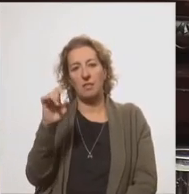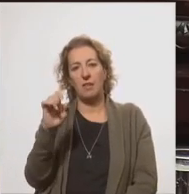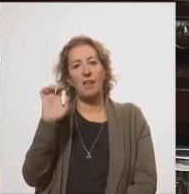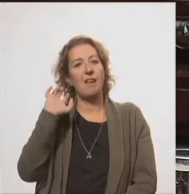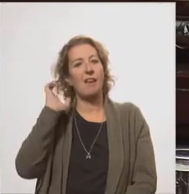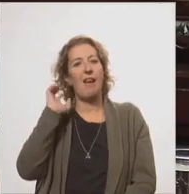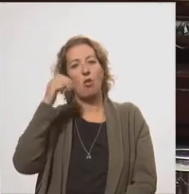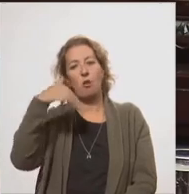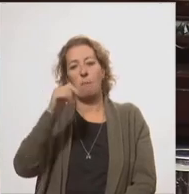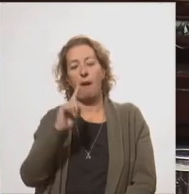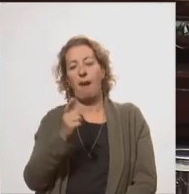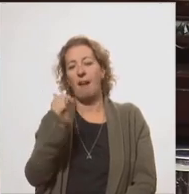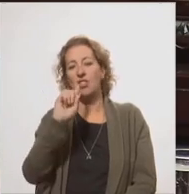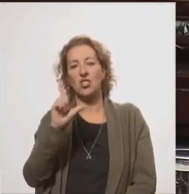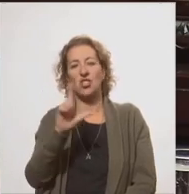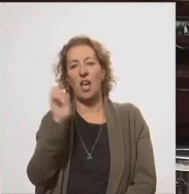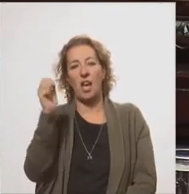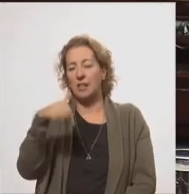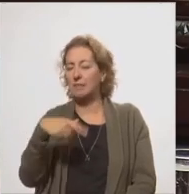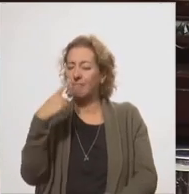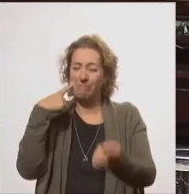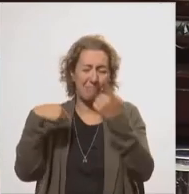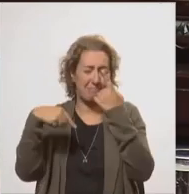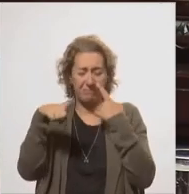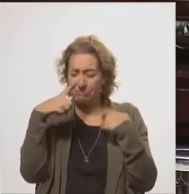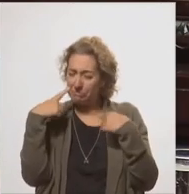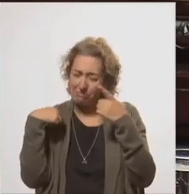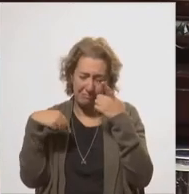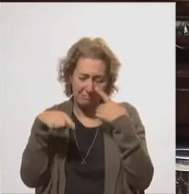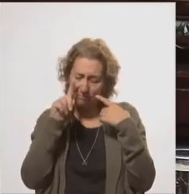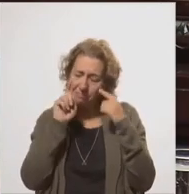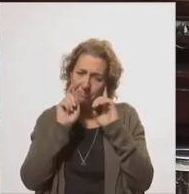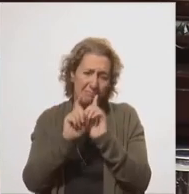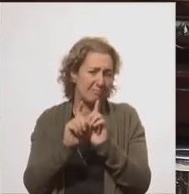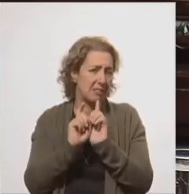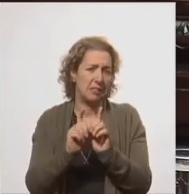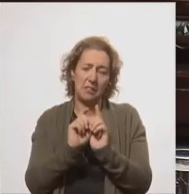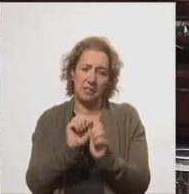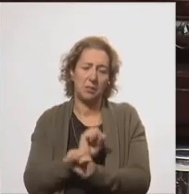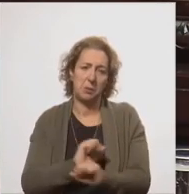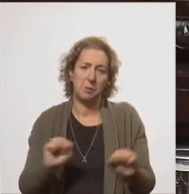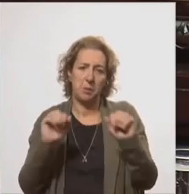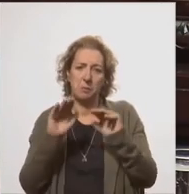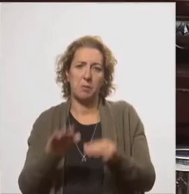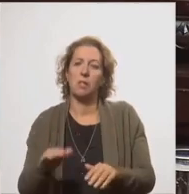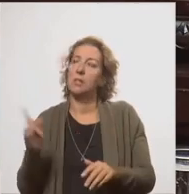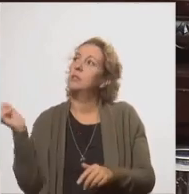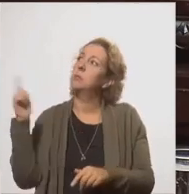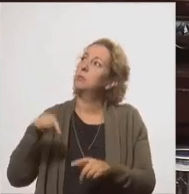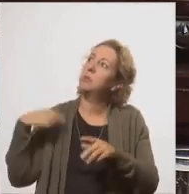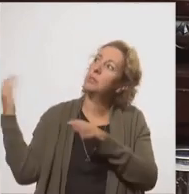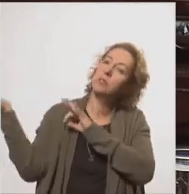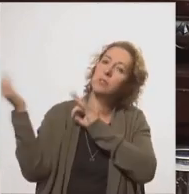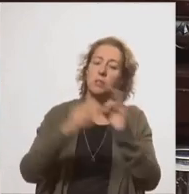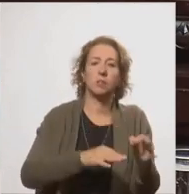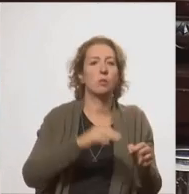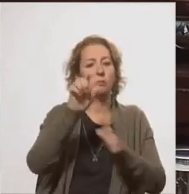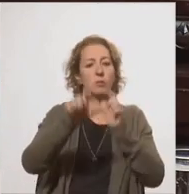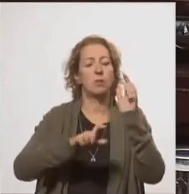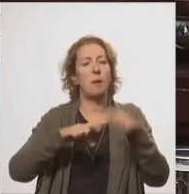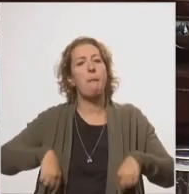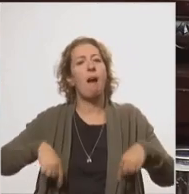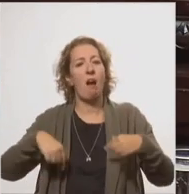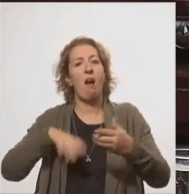llorar desconsoladamente. Al rato empezó a llegar gente de la embajada que quedaba a 2 cuadras de La Moneda.